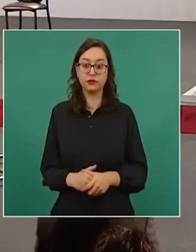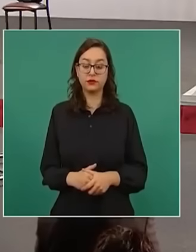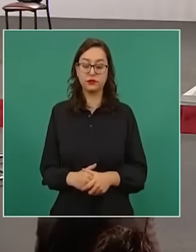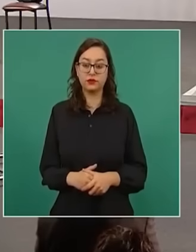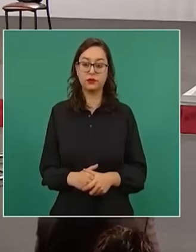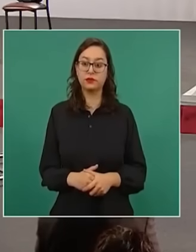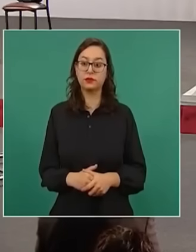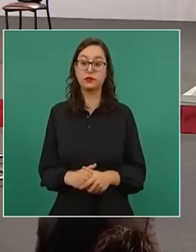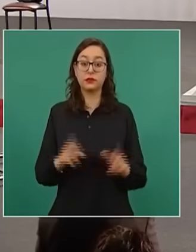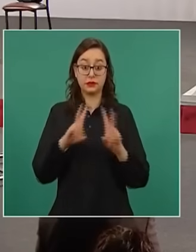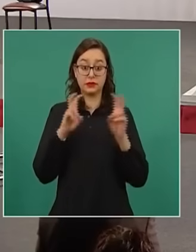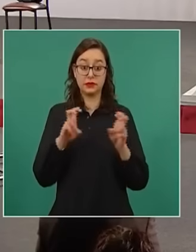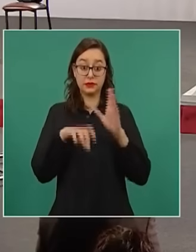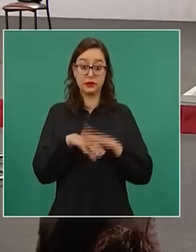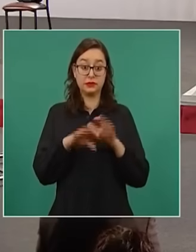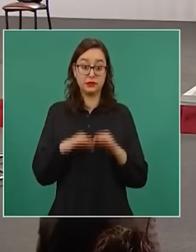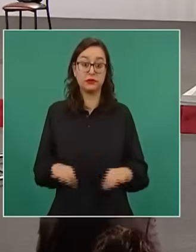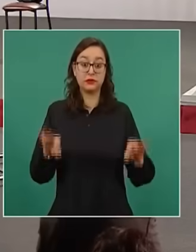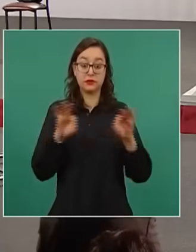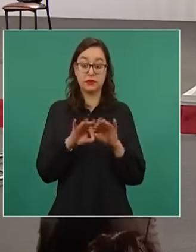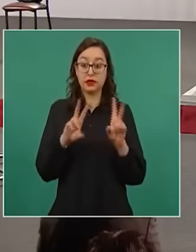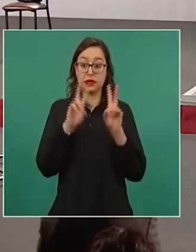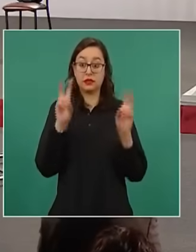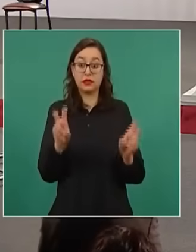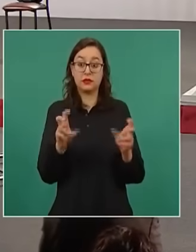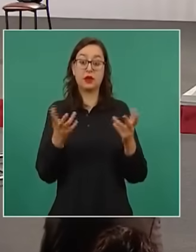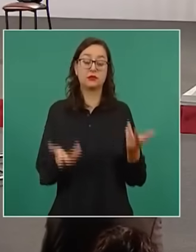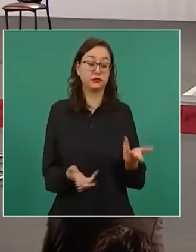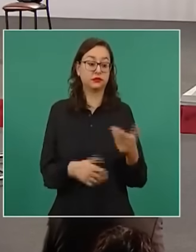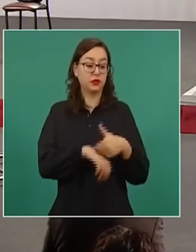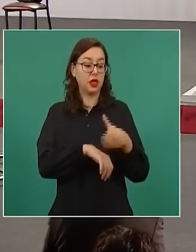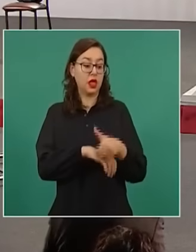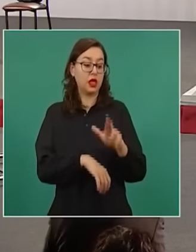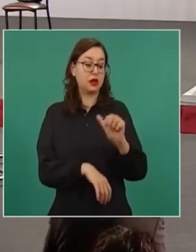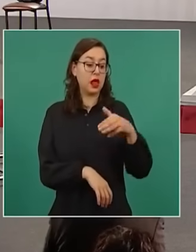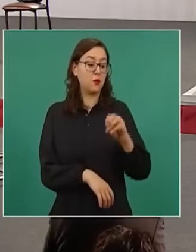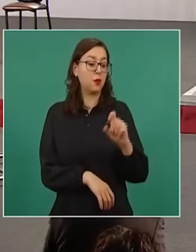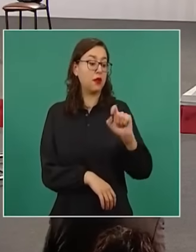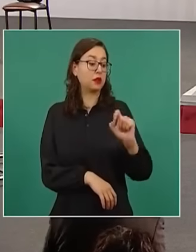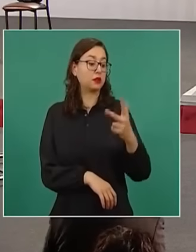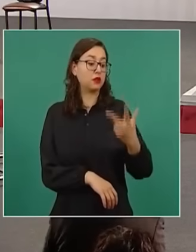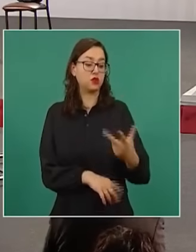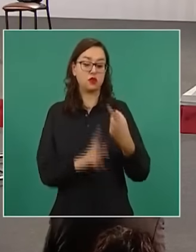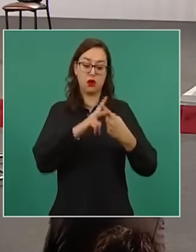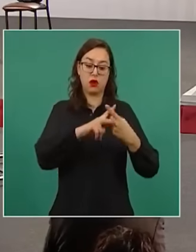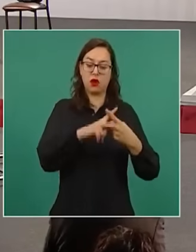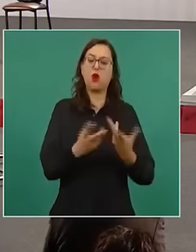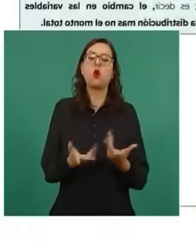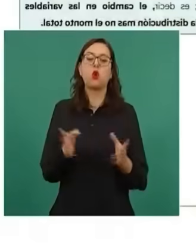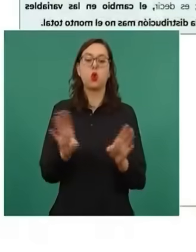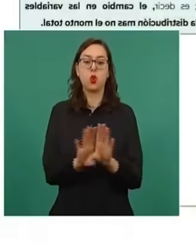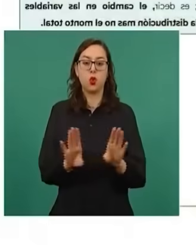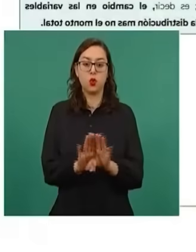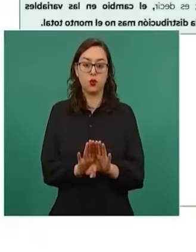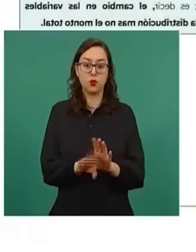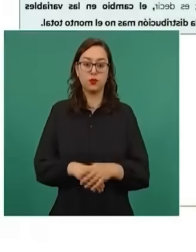Federal no se tardó y yo diría y varios dirían mucho en reaccionar no sé si se acuerdan esta